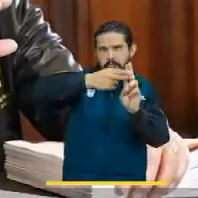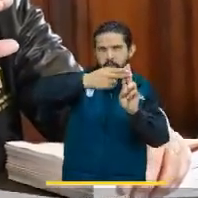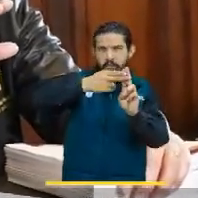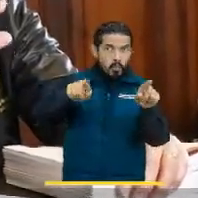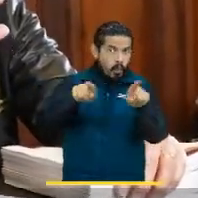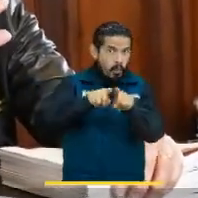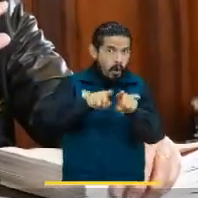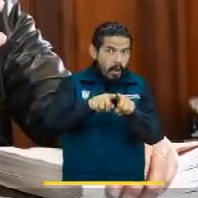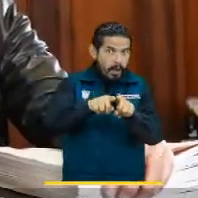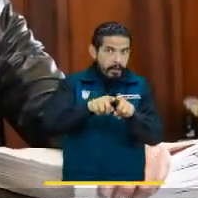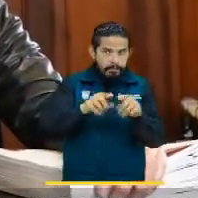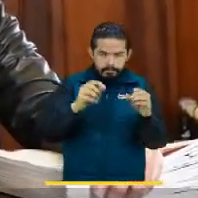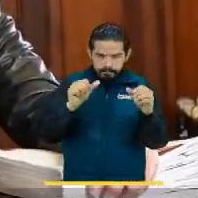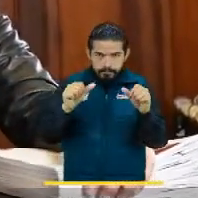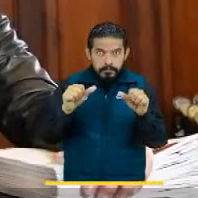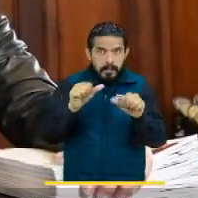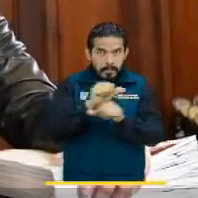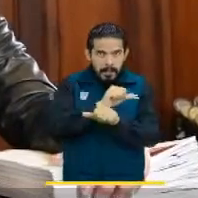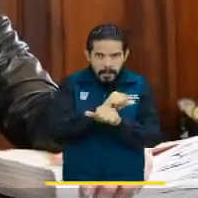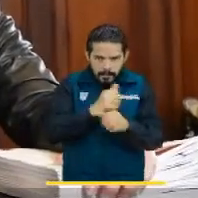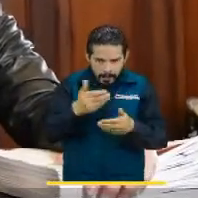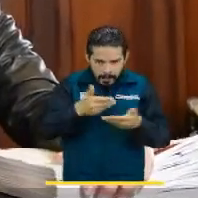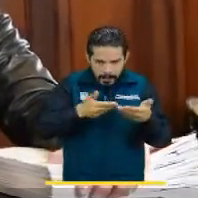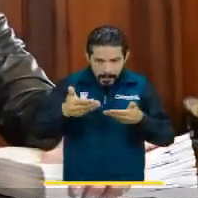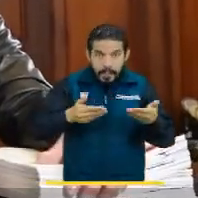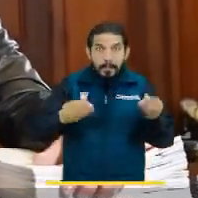desigualdad, estamos en